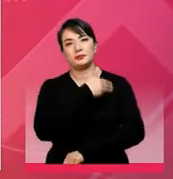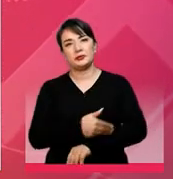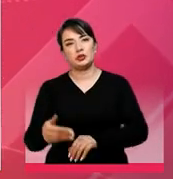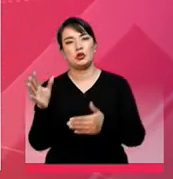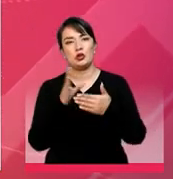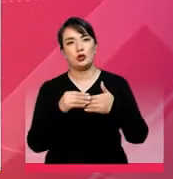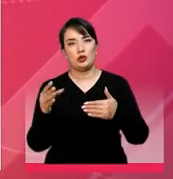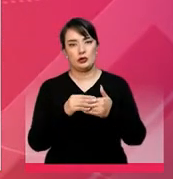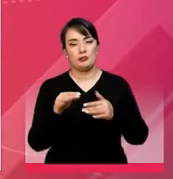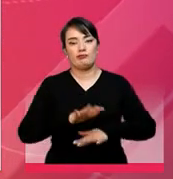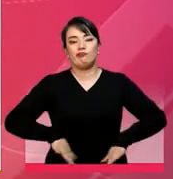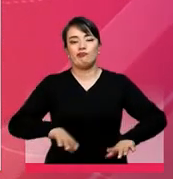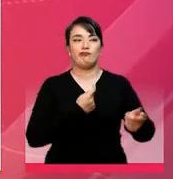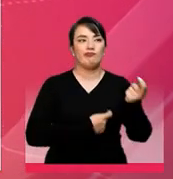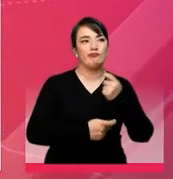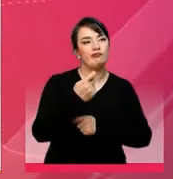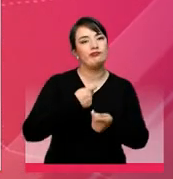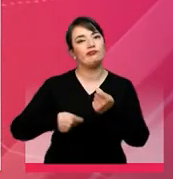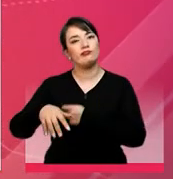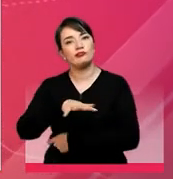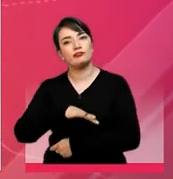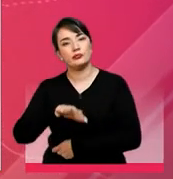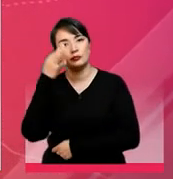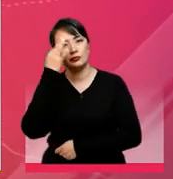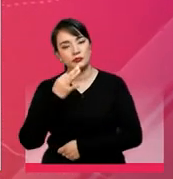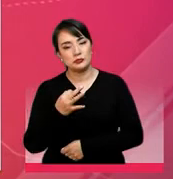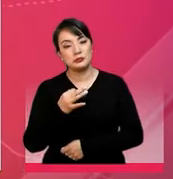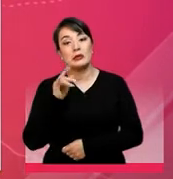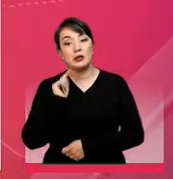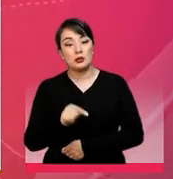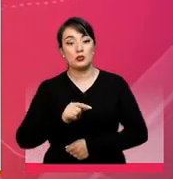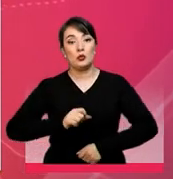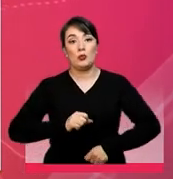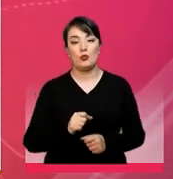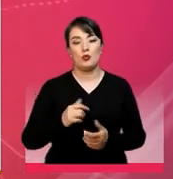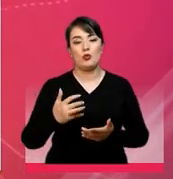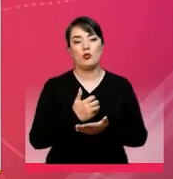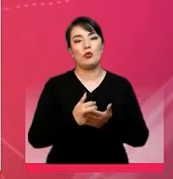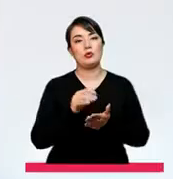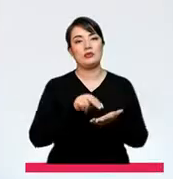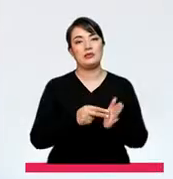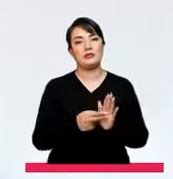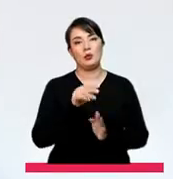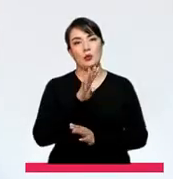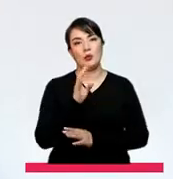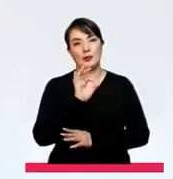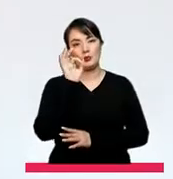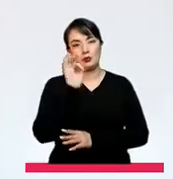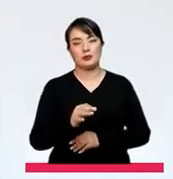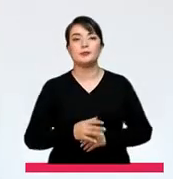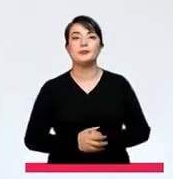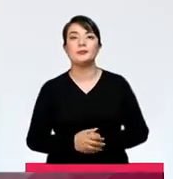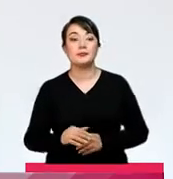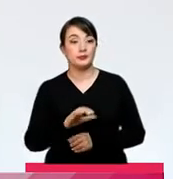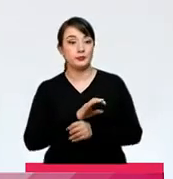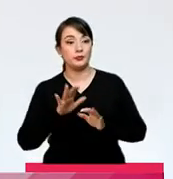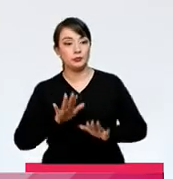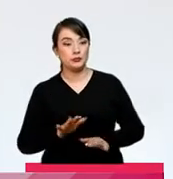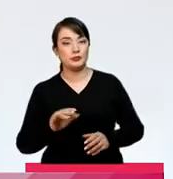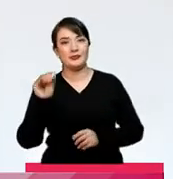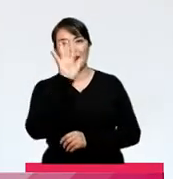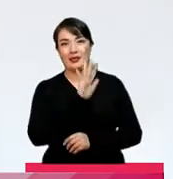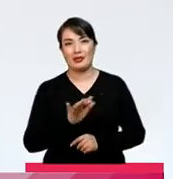en distribución y comercialización, de los cuales Bogotá acapara el 40%. Desde la ciudad y el departamento